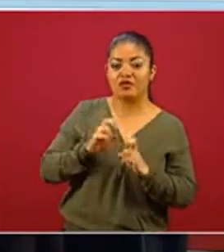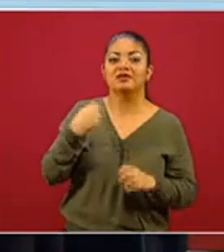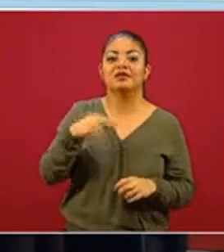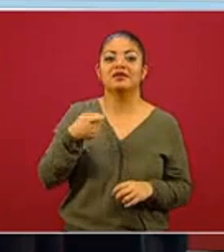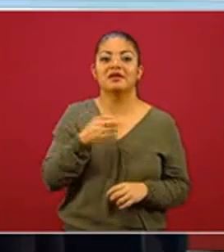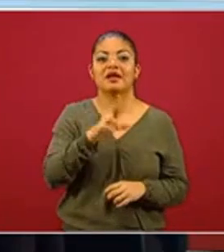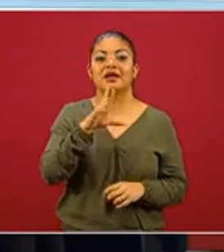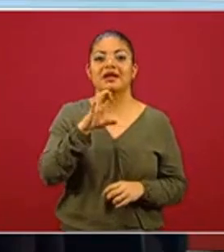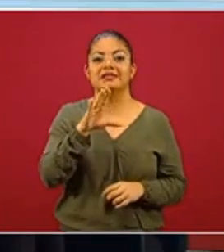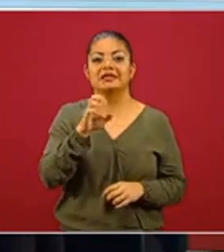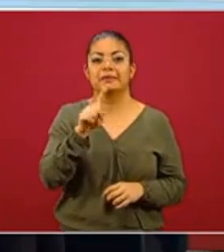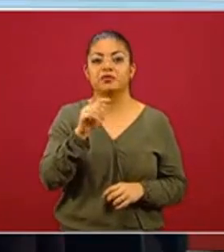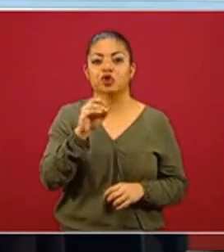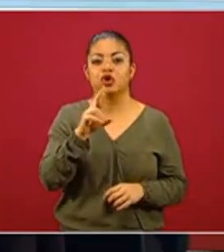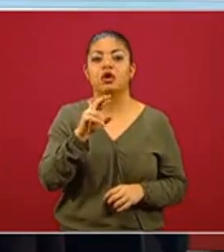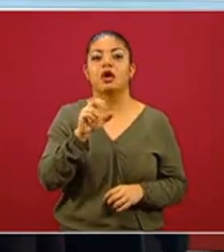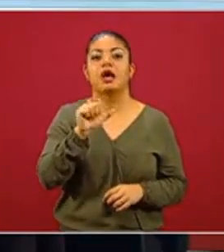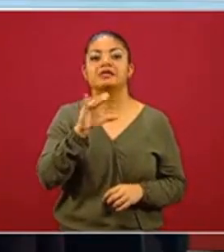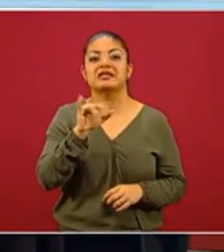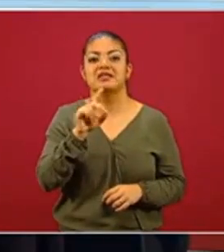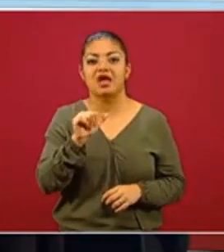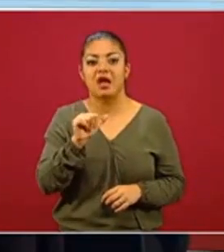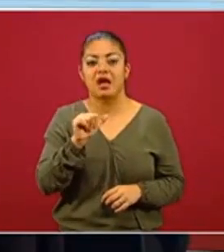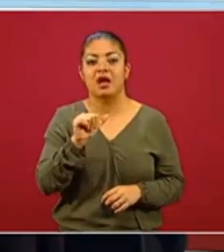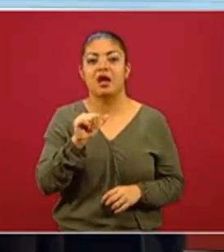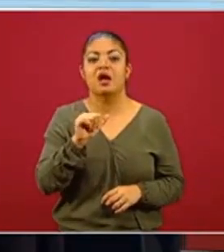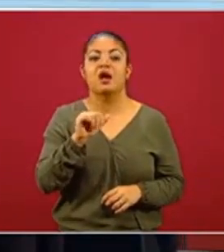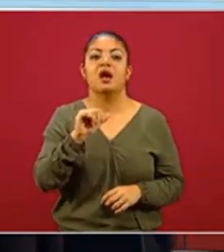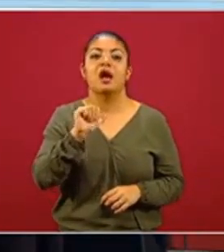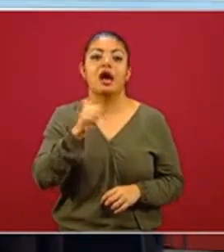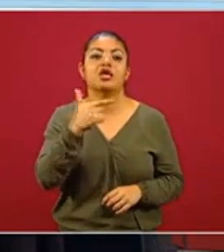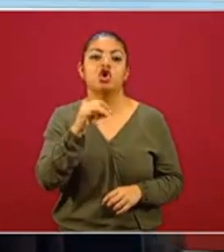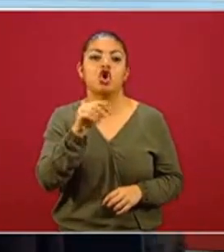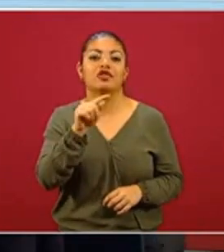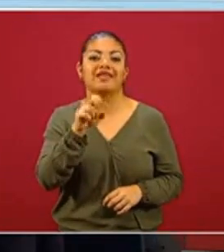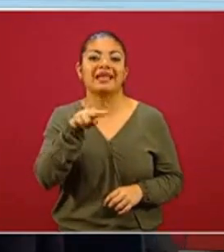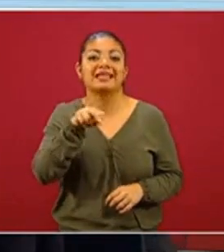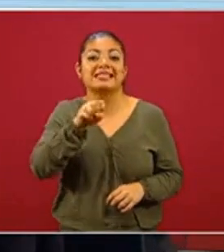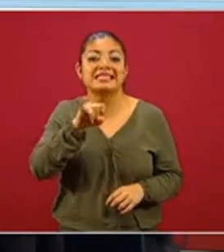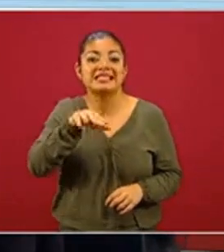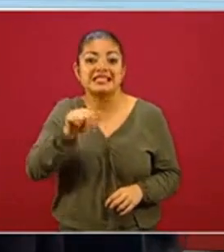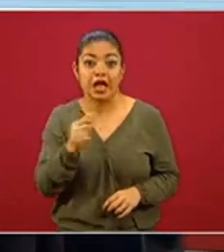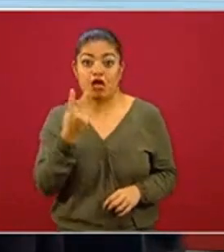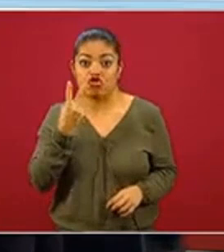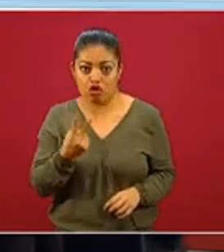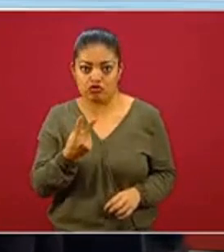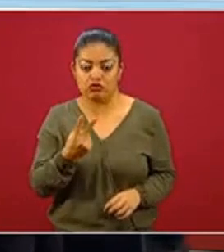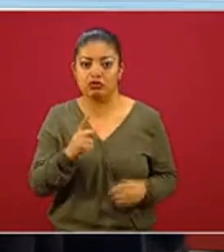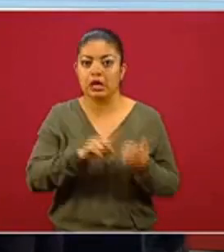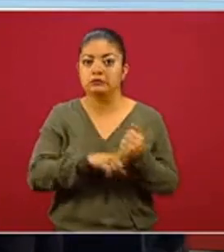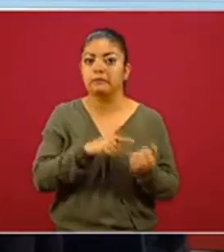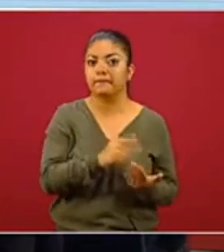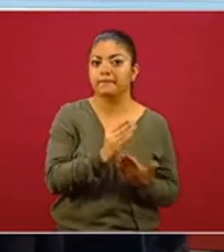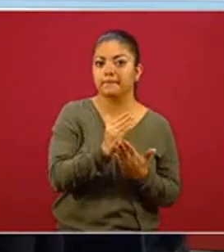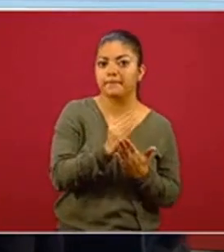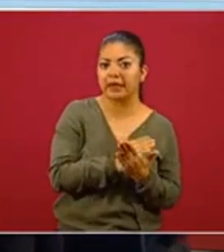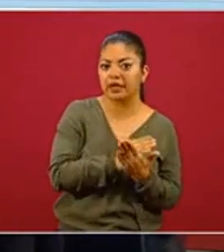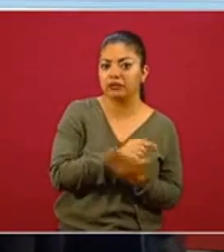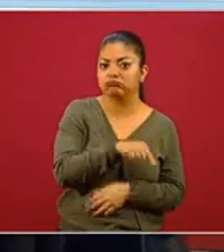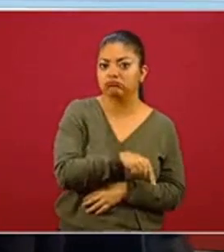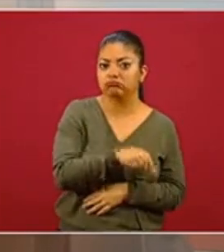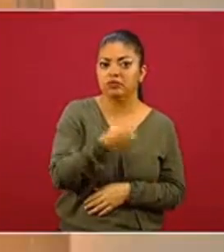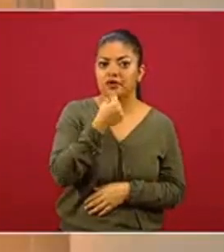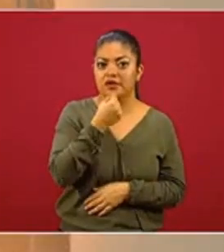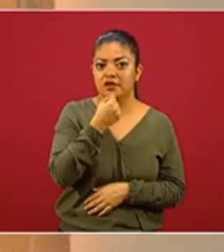enzima convertidora de angiotensina 2, es mucho menor en el epitelio nasal y también